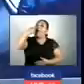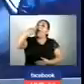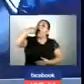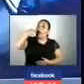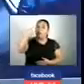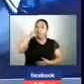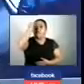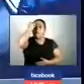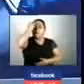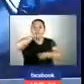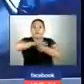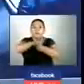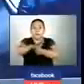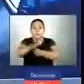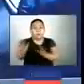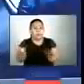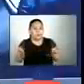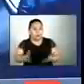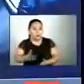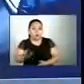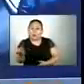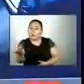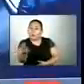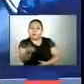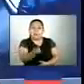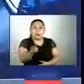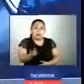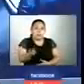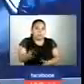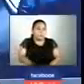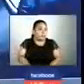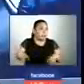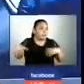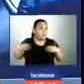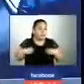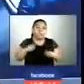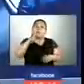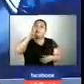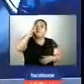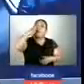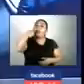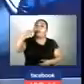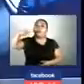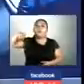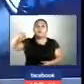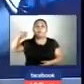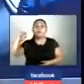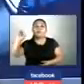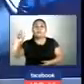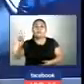detección del COVID-19. Conozca cuántas personas se sometieron a los test PCR.